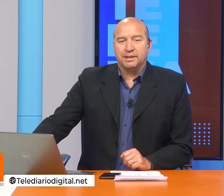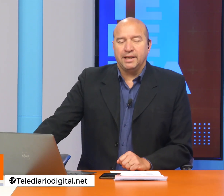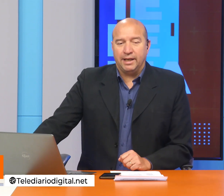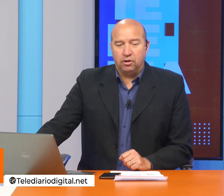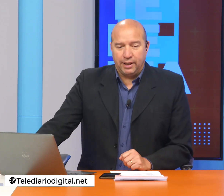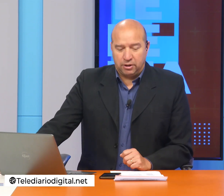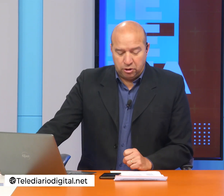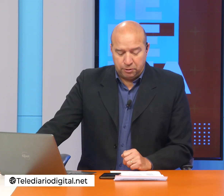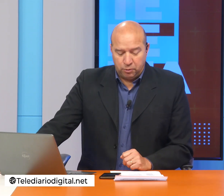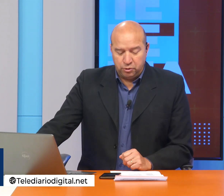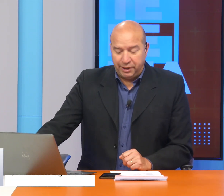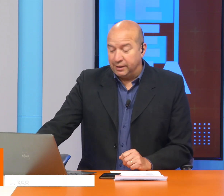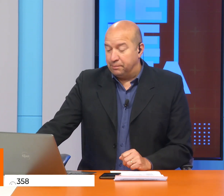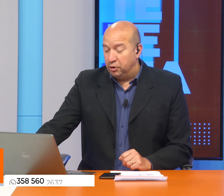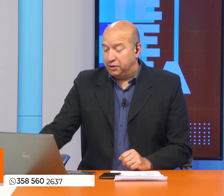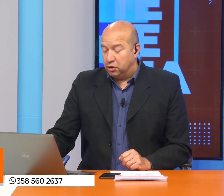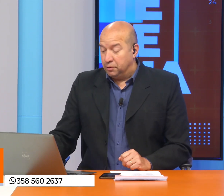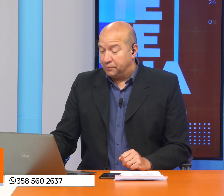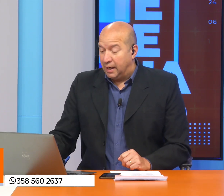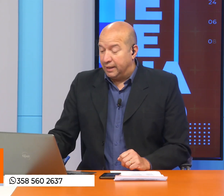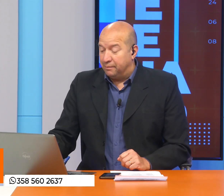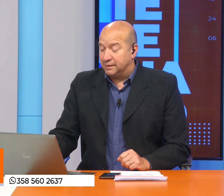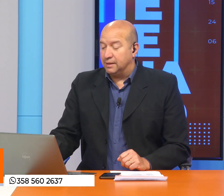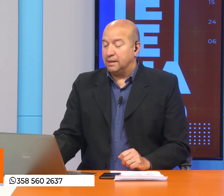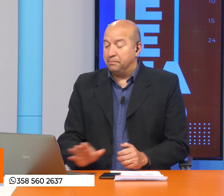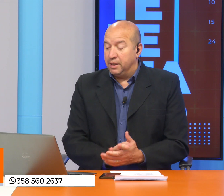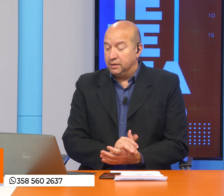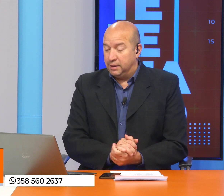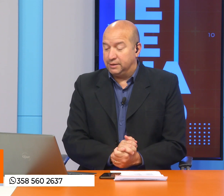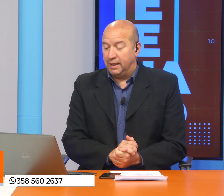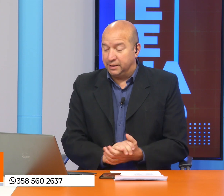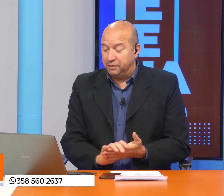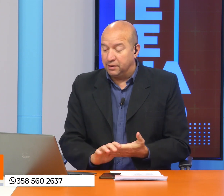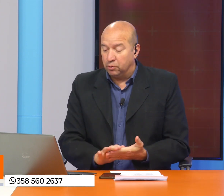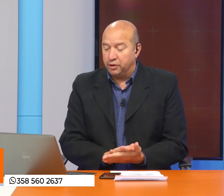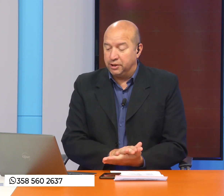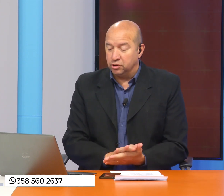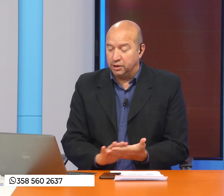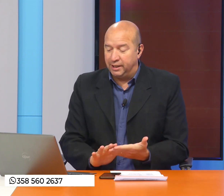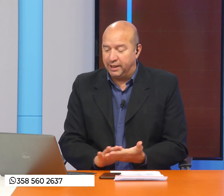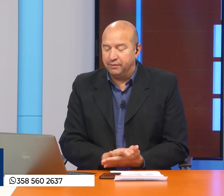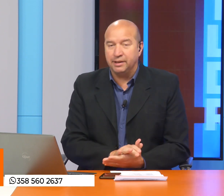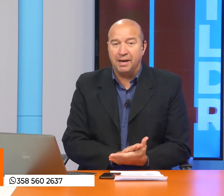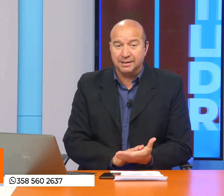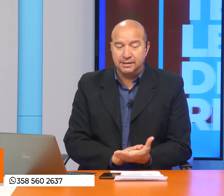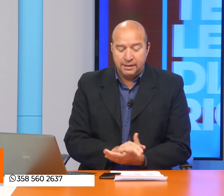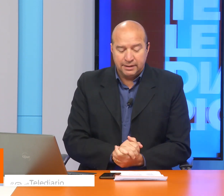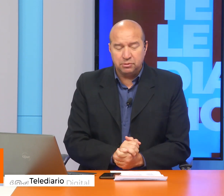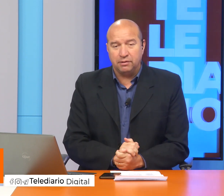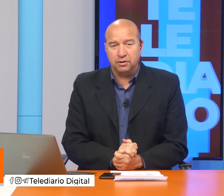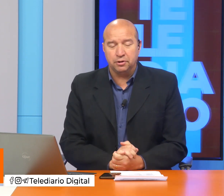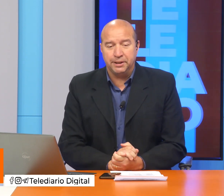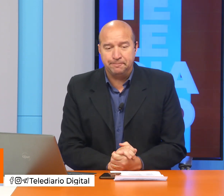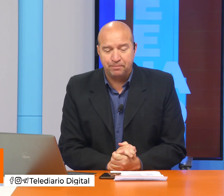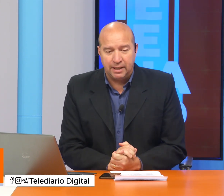Vamos a conversar ahora con un dirigente político, además también es activista por los derechos LGBT+.